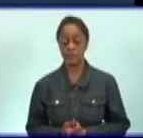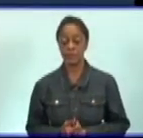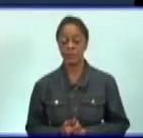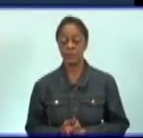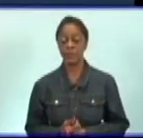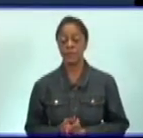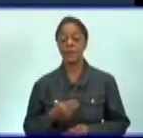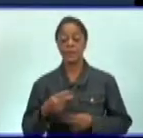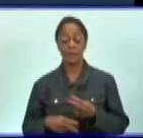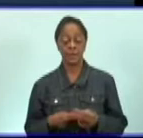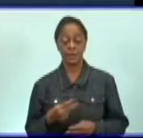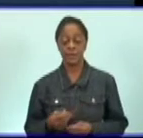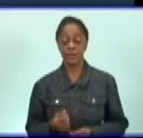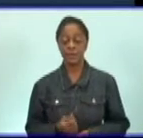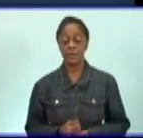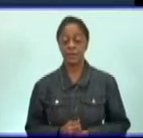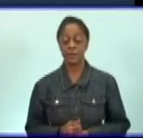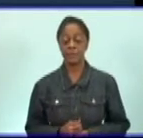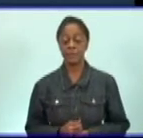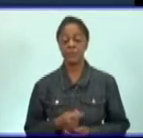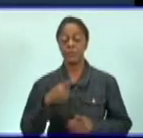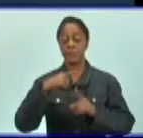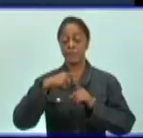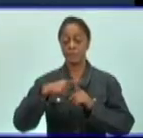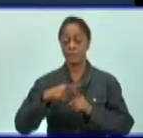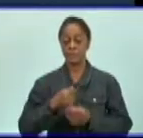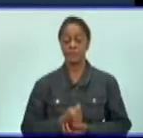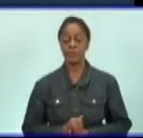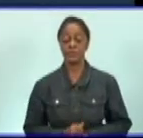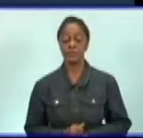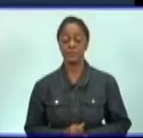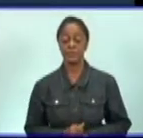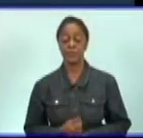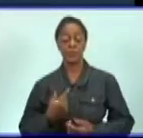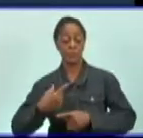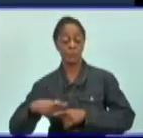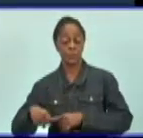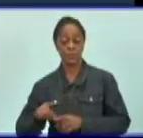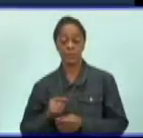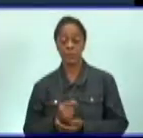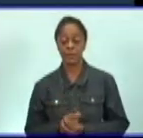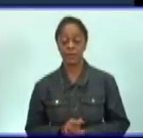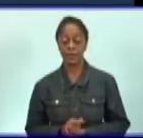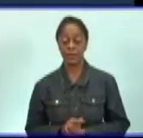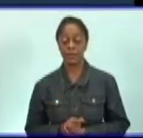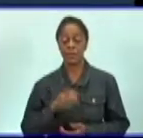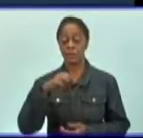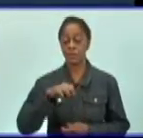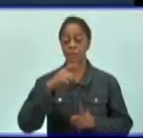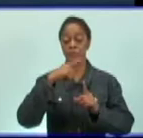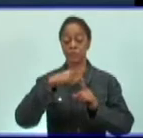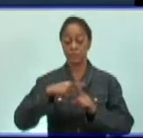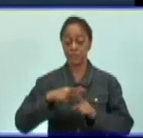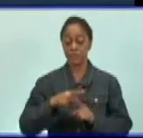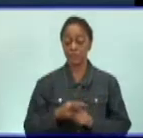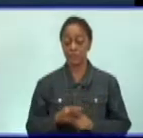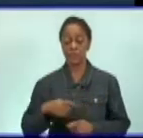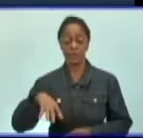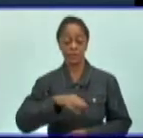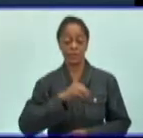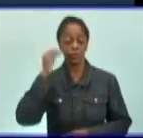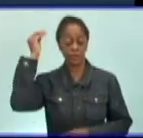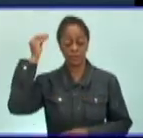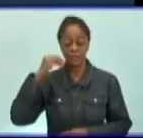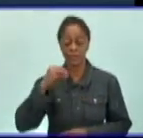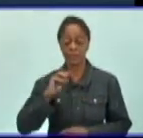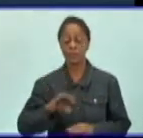aplicamos al realizar la adición. Por otro lado, los términos de la adición que todos conocemos,